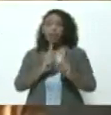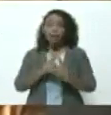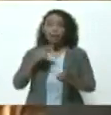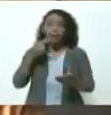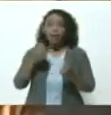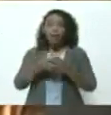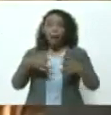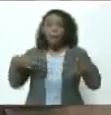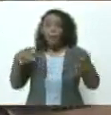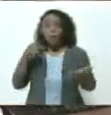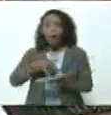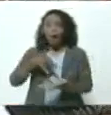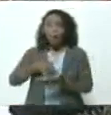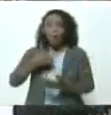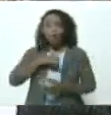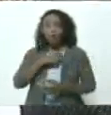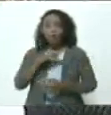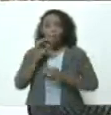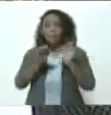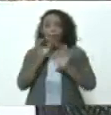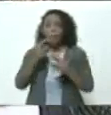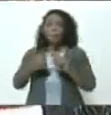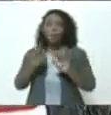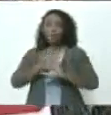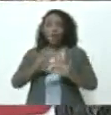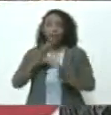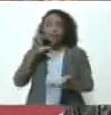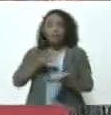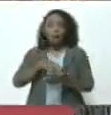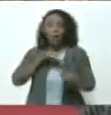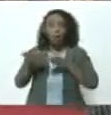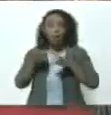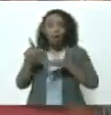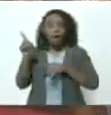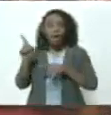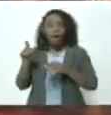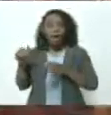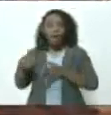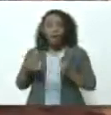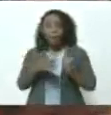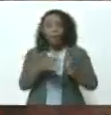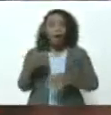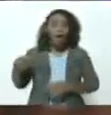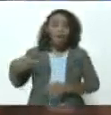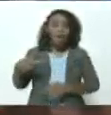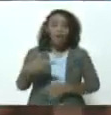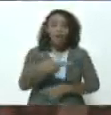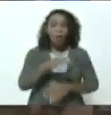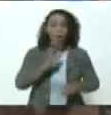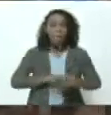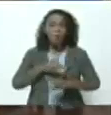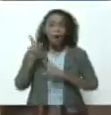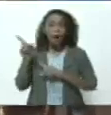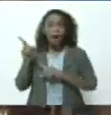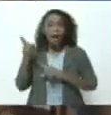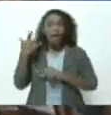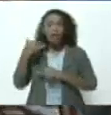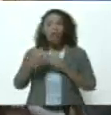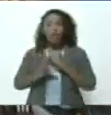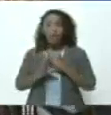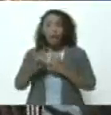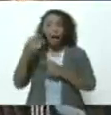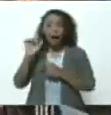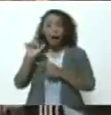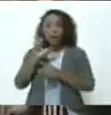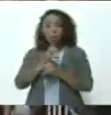como comenté hace un momento, pero ya en el estado Cojedes, digamos, cruzando el río Chirgua, porque ahí se conserva el paisaje